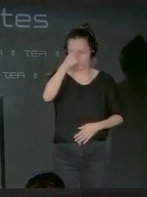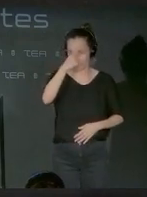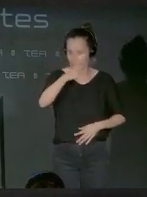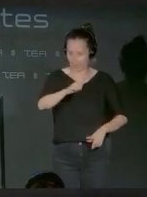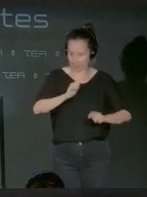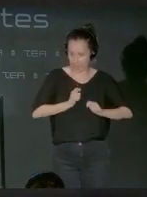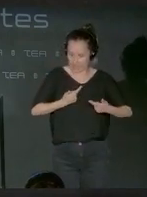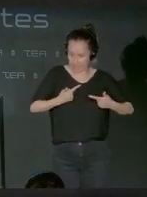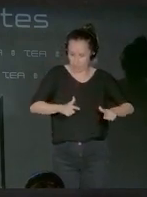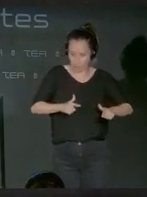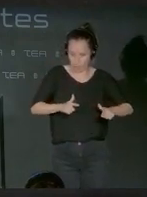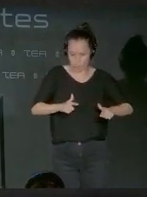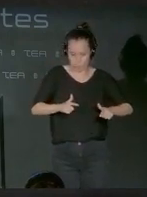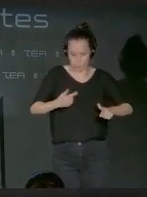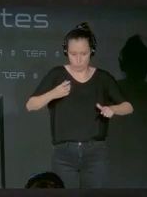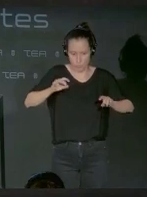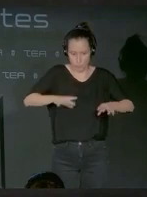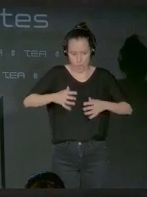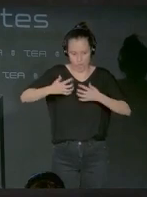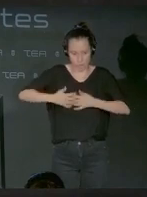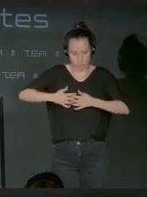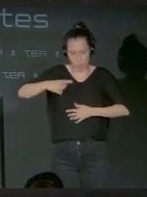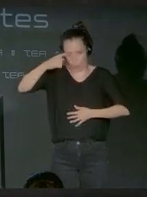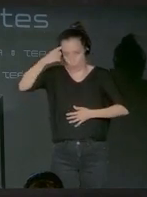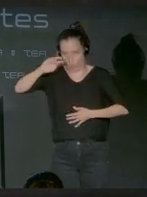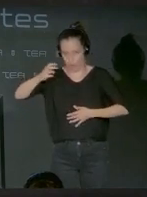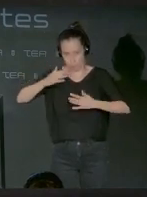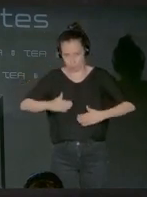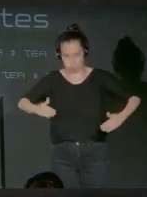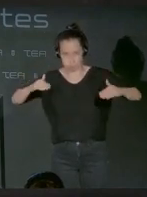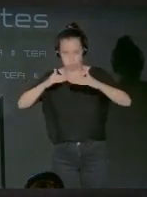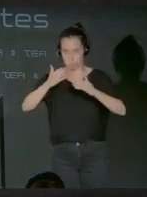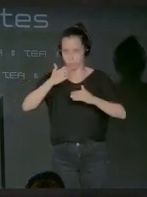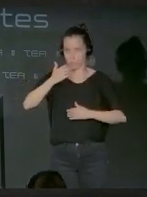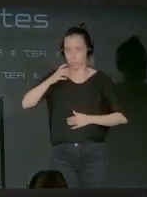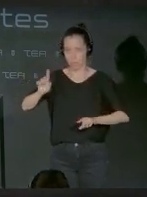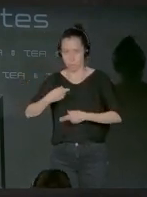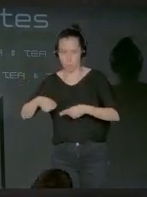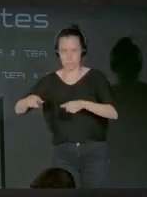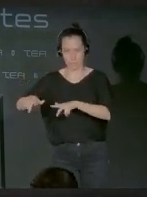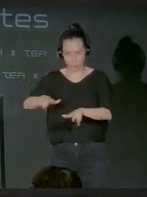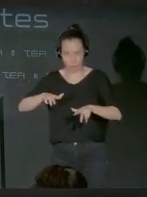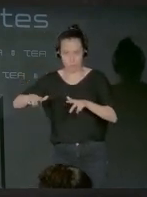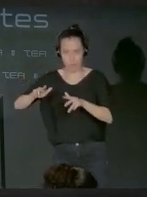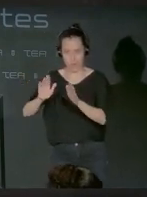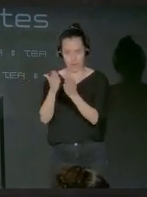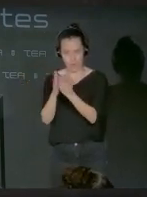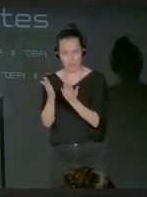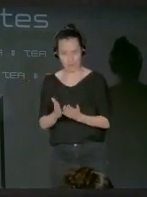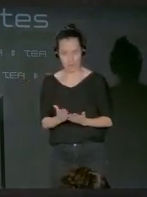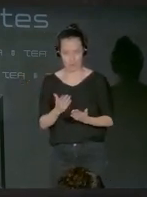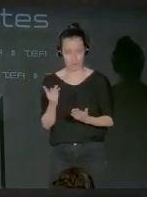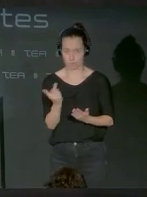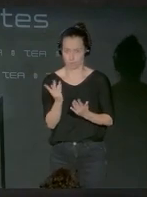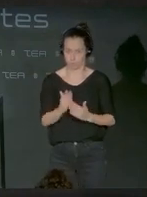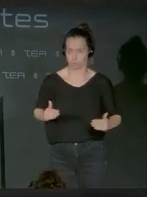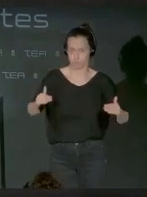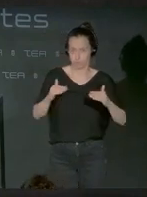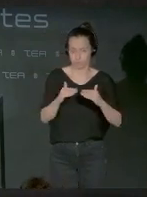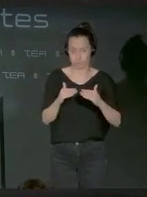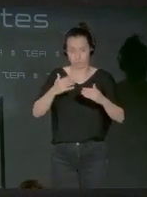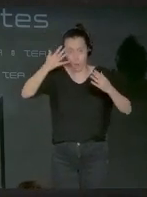nuestro sector Al mismo nivel que otras industrias culturales como la música como la audiovisual o como la literatura lo cual además parece que tiene todo